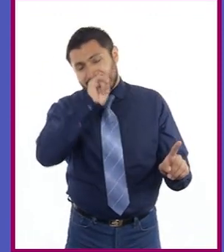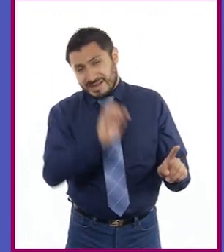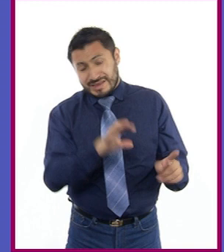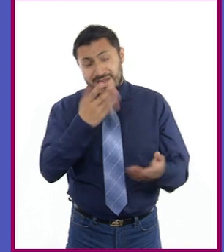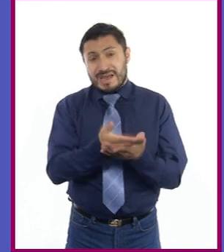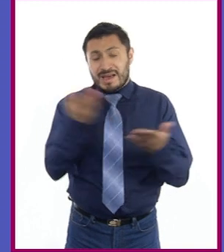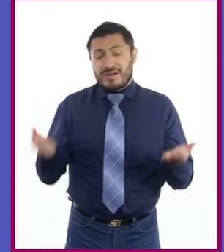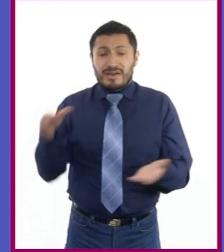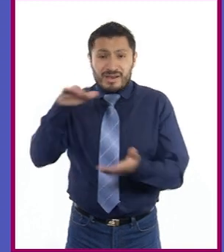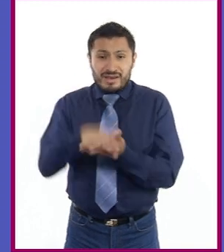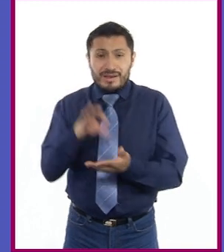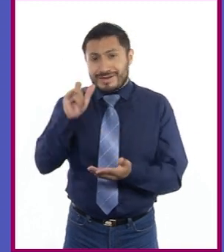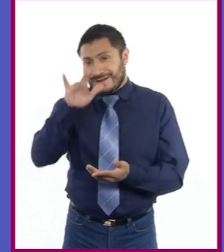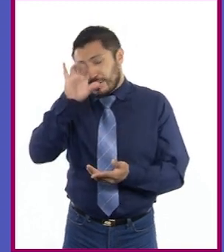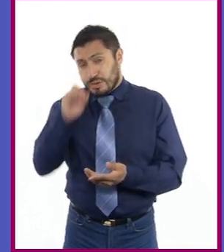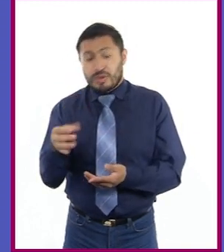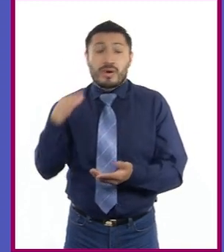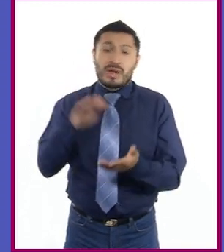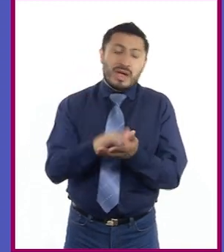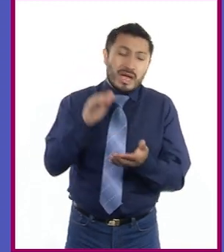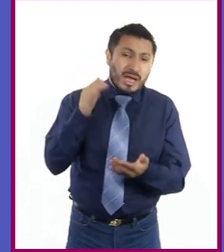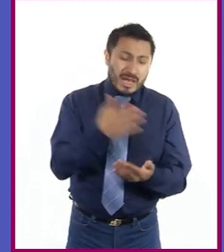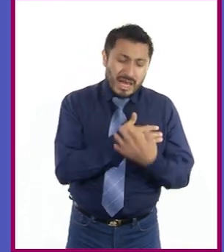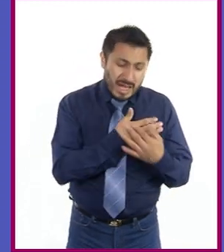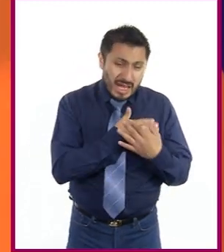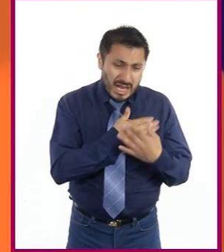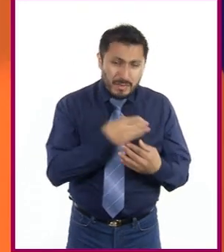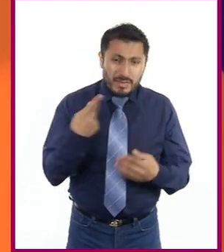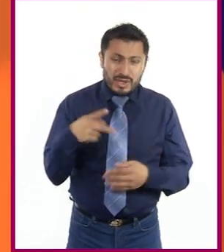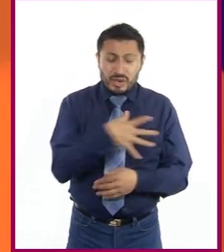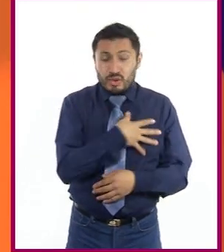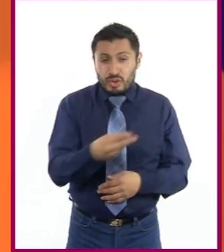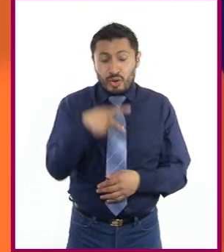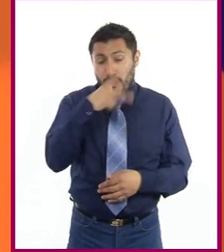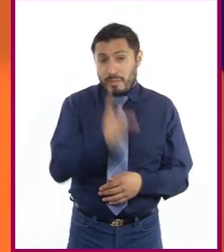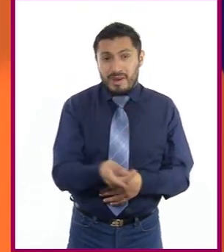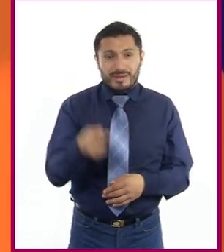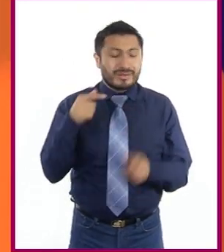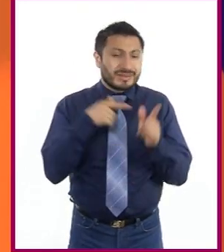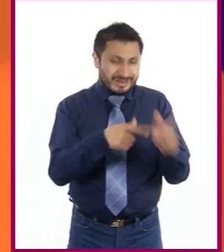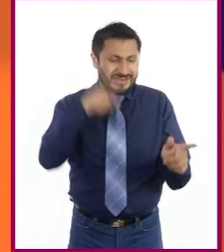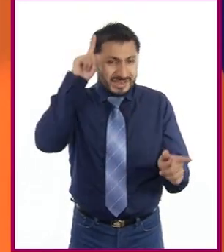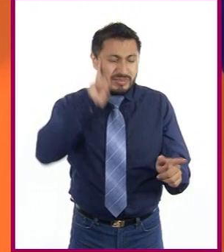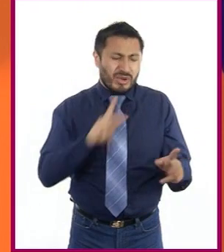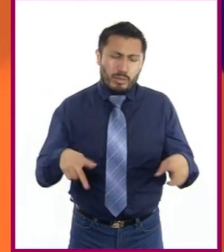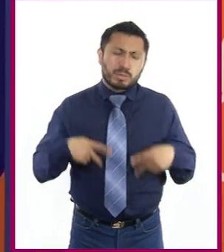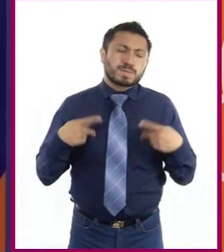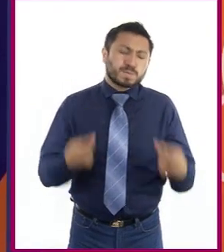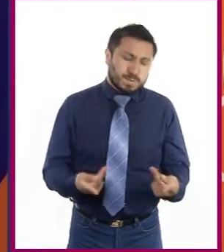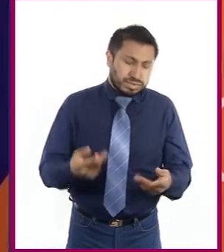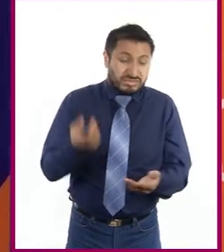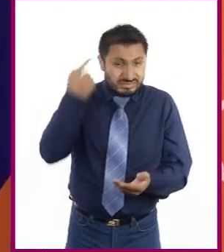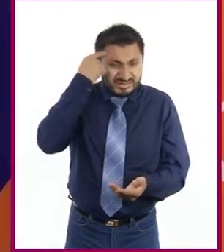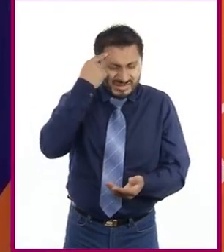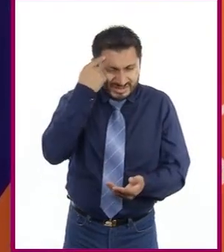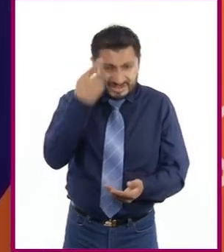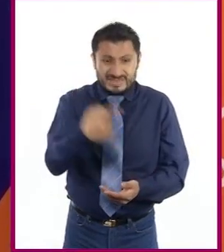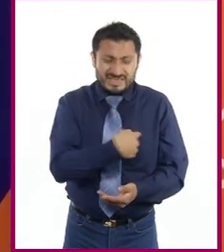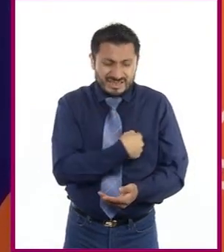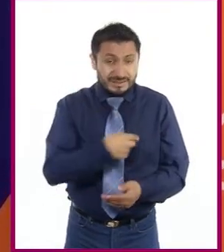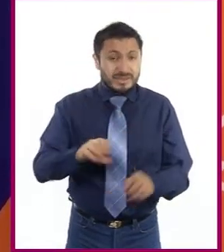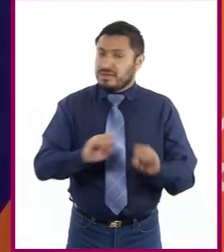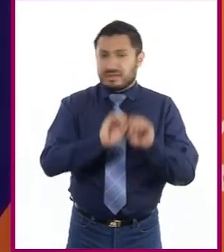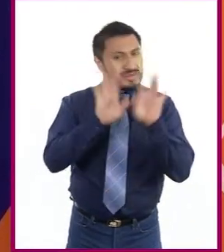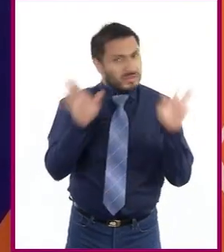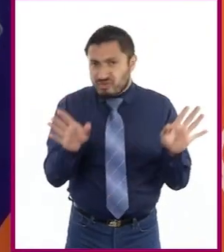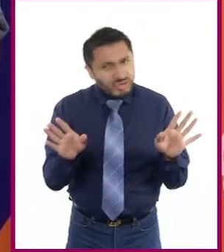Gertrudis ama profundamente a su hijo, pero ella sigue siendo una mujer débil. No está claro si estuvo involucrada